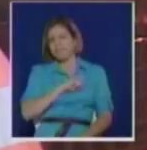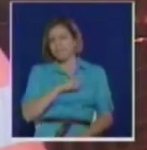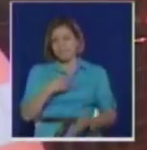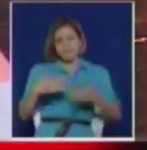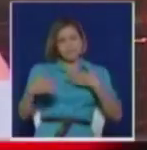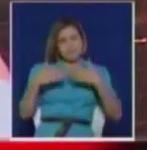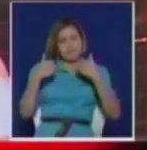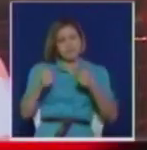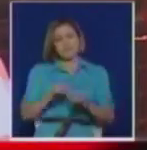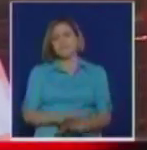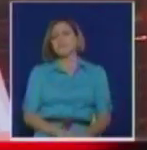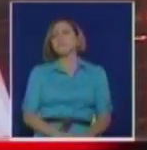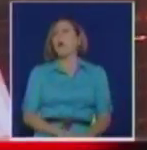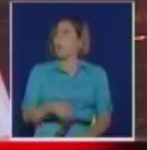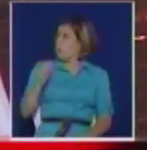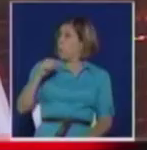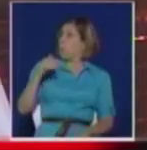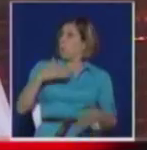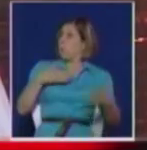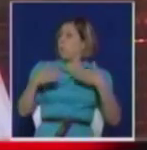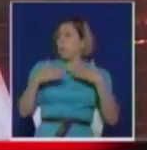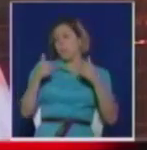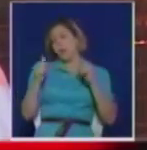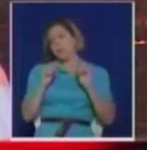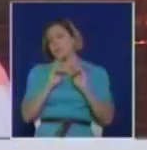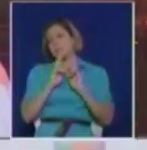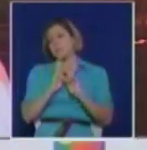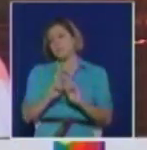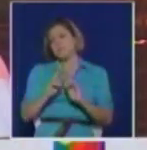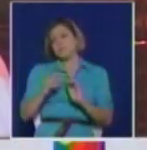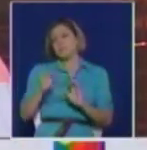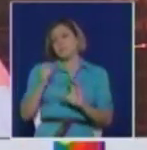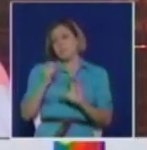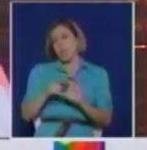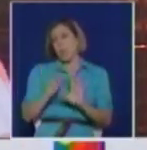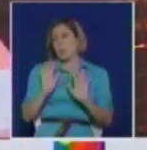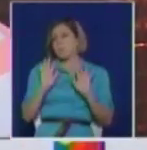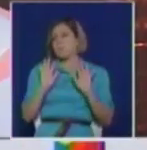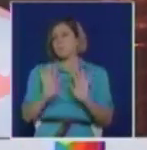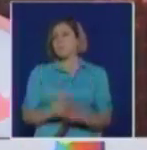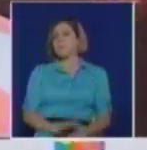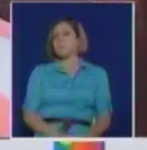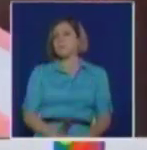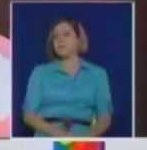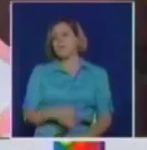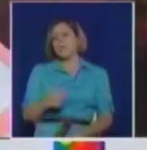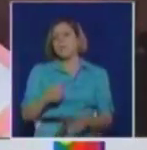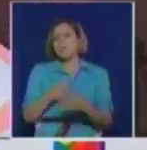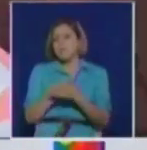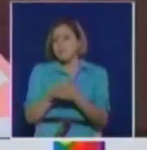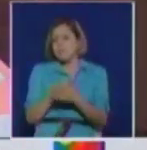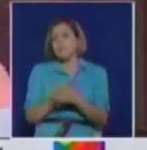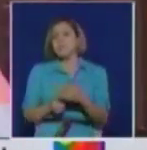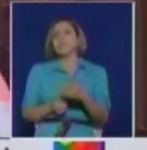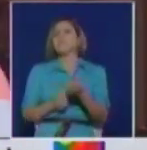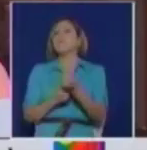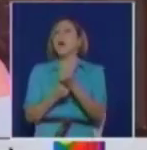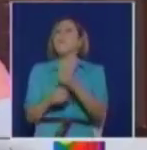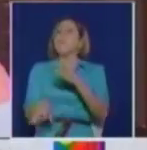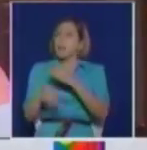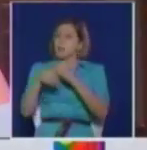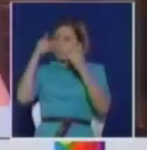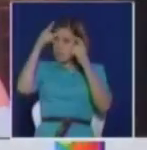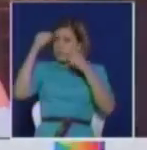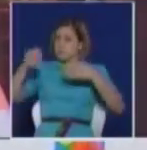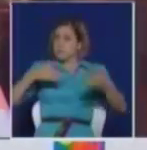bien. América jugó bien, me parece muy bueno el resultado que obtuvo. Y hay que seguir acompañando al equipo porque pues,